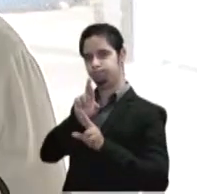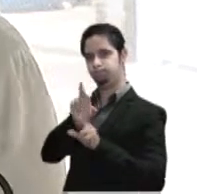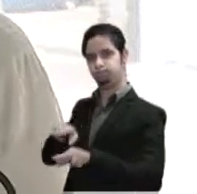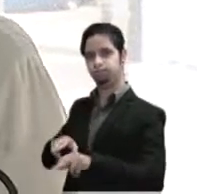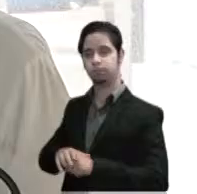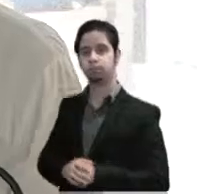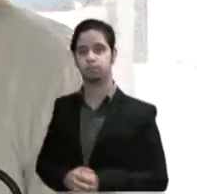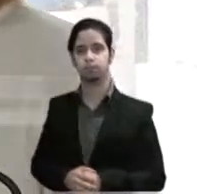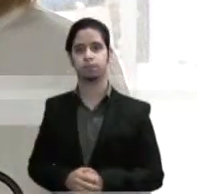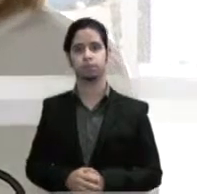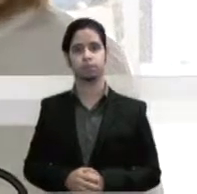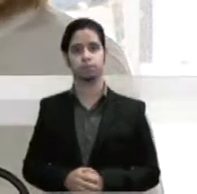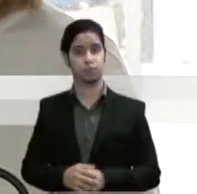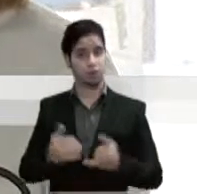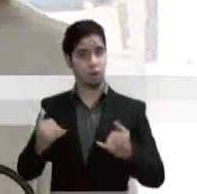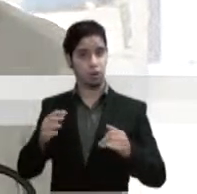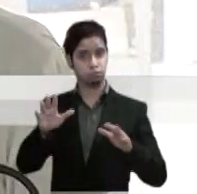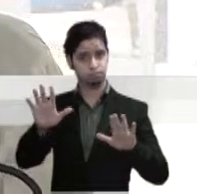Miren, déjeme